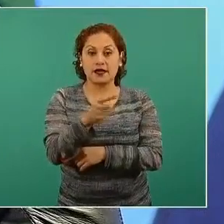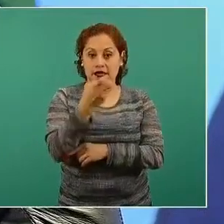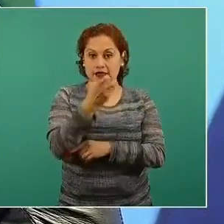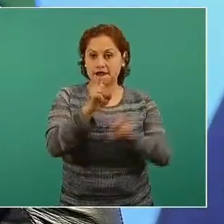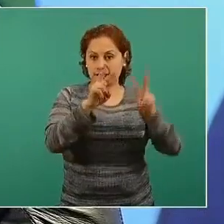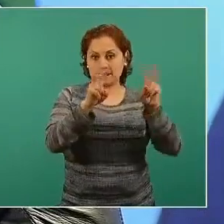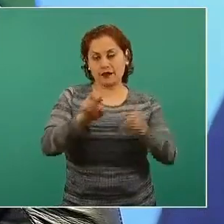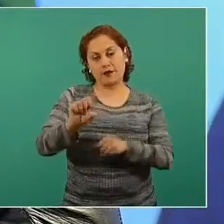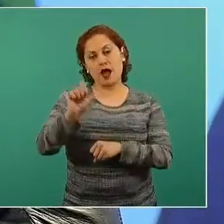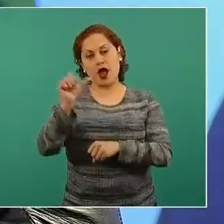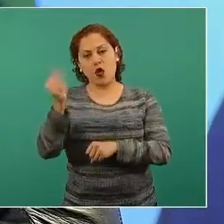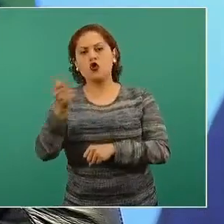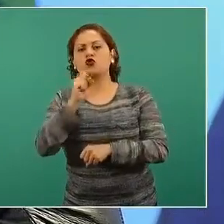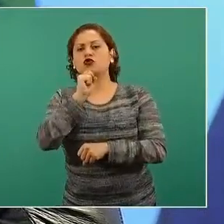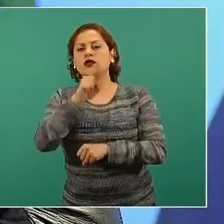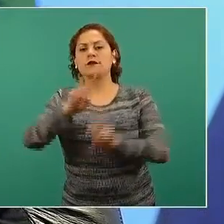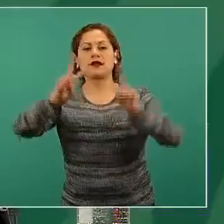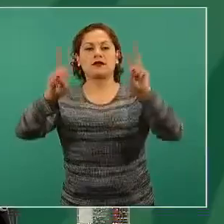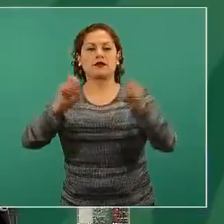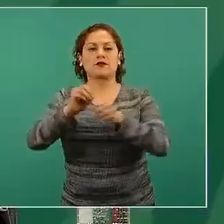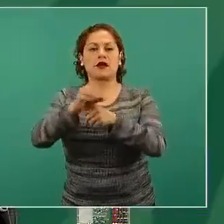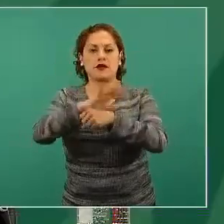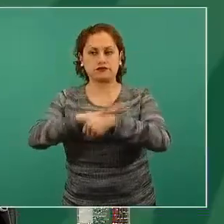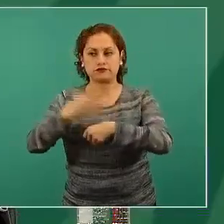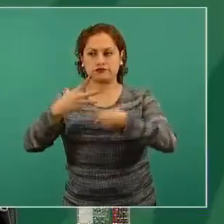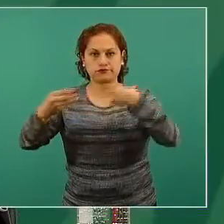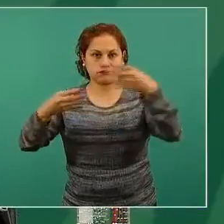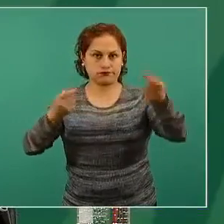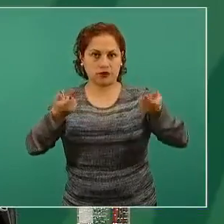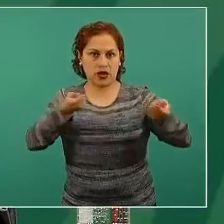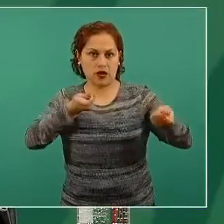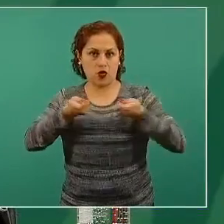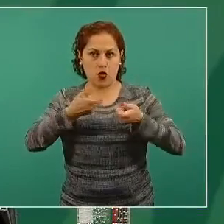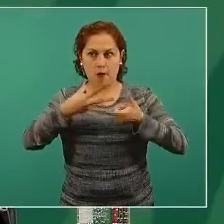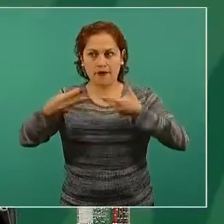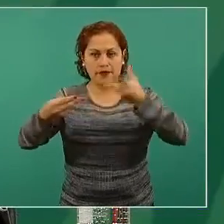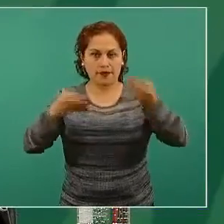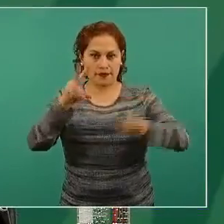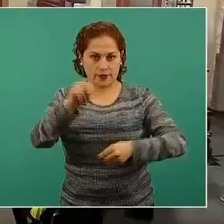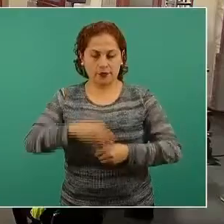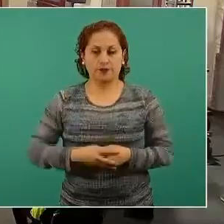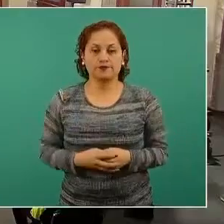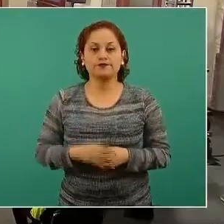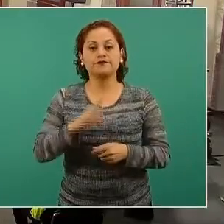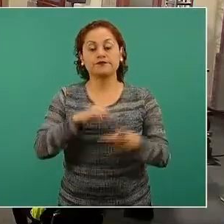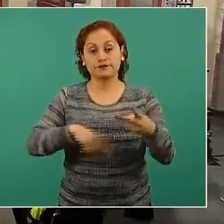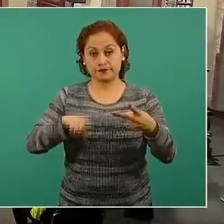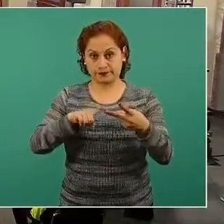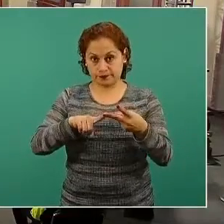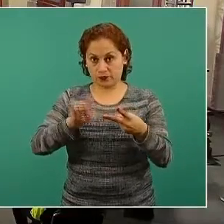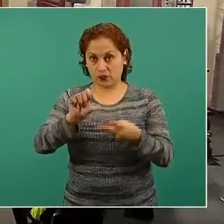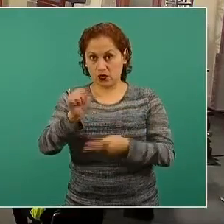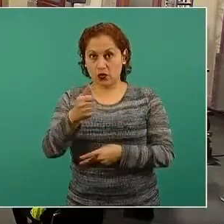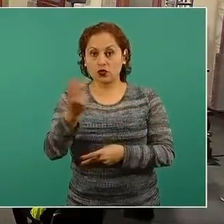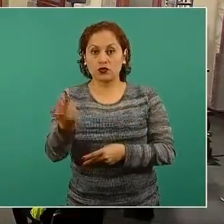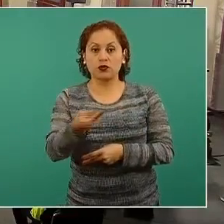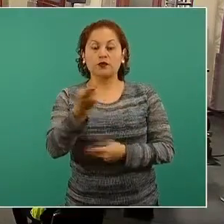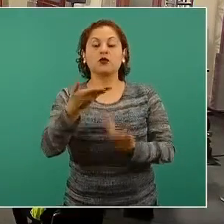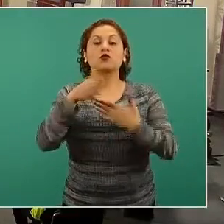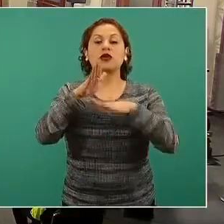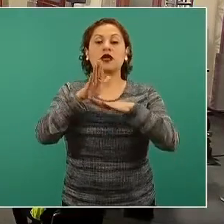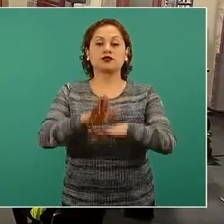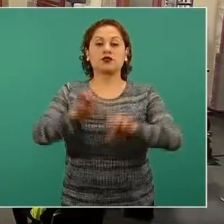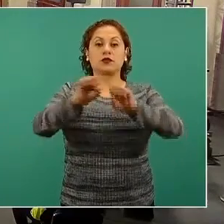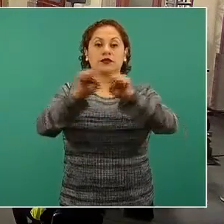sino en diferentes temas con el tema de control de infecciones. La segunda es sobre el sector funerario en el